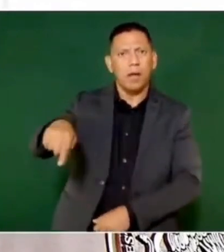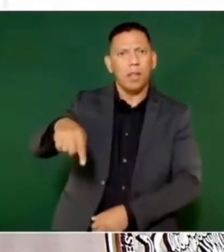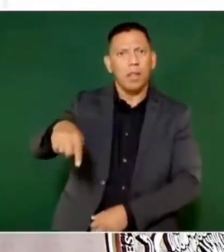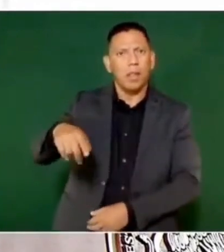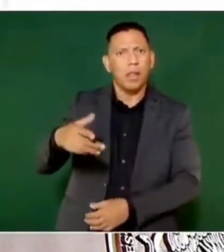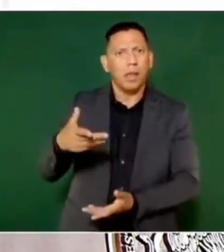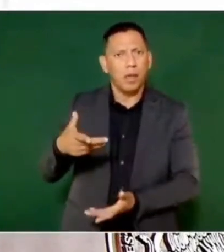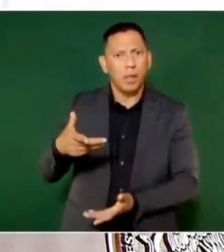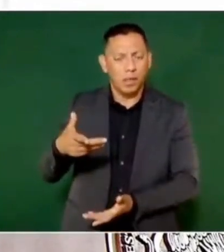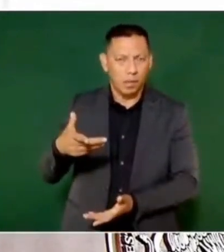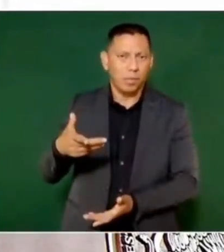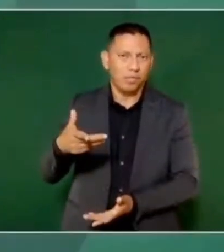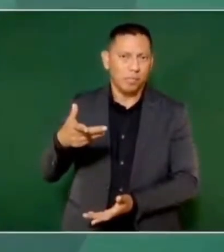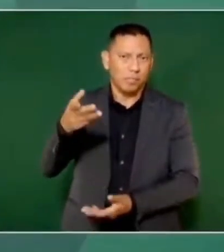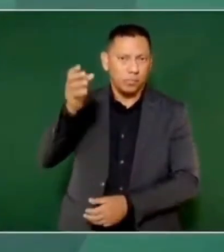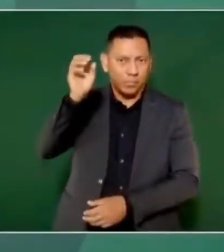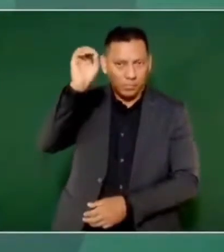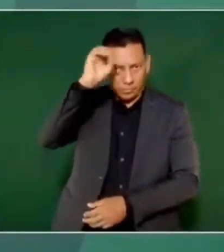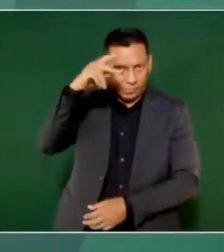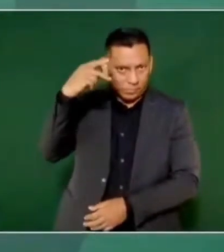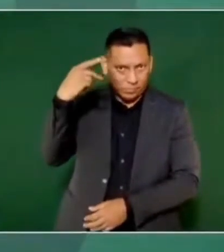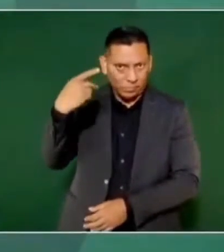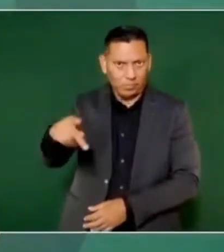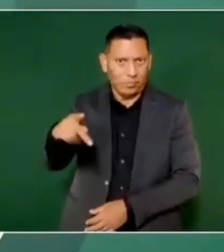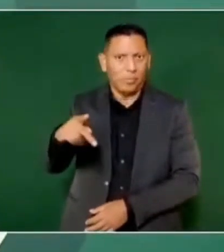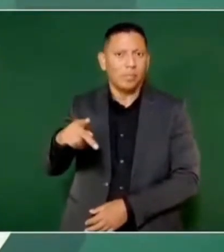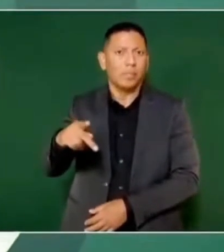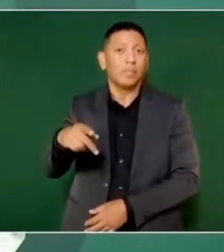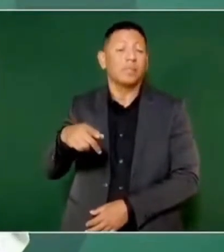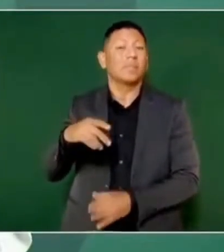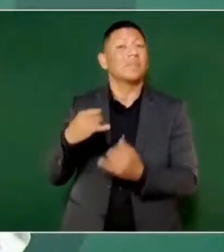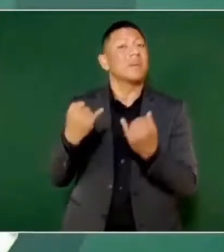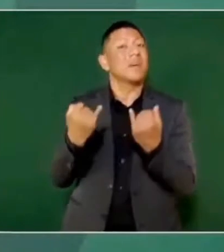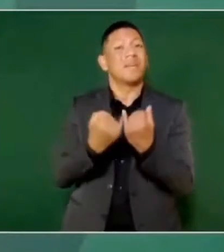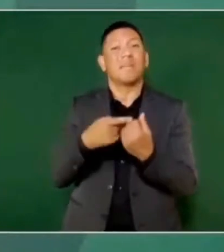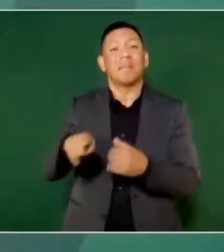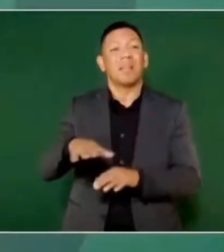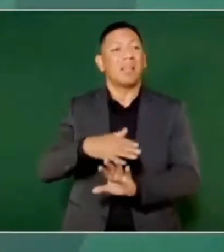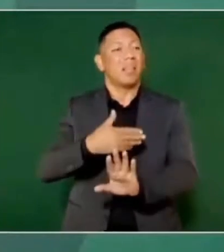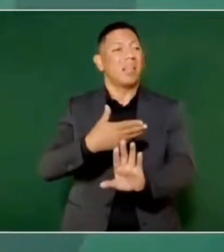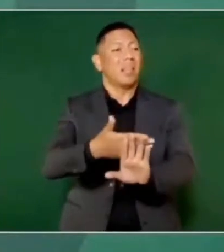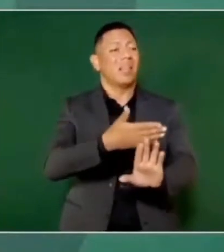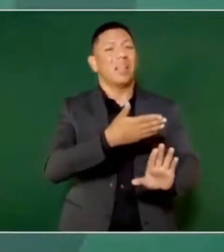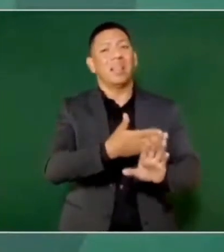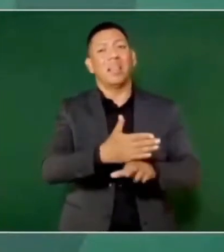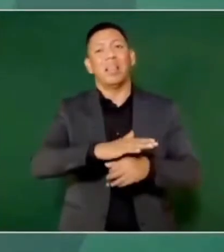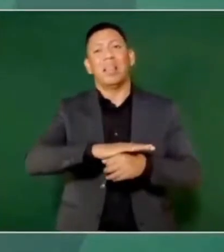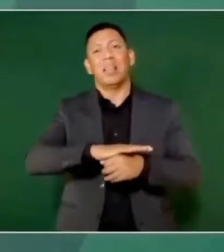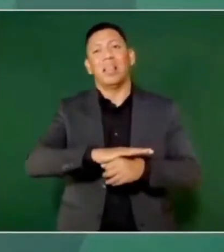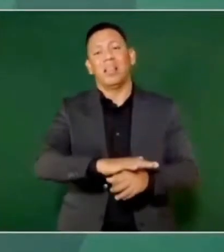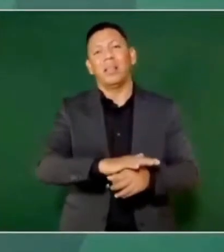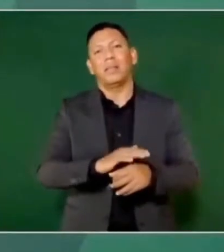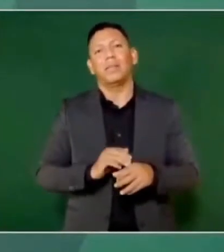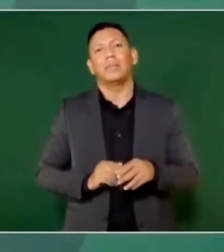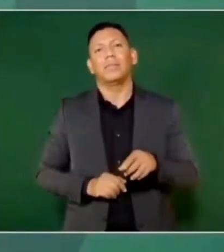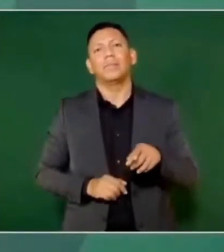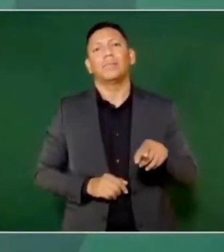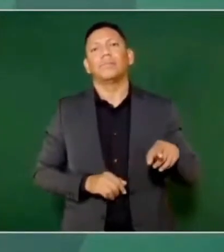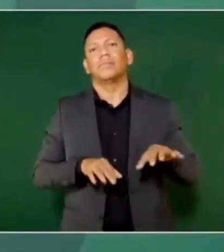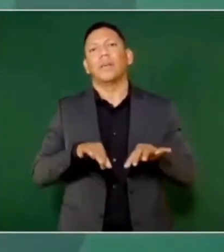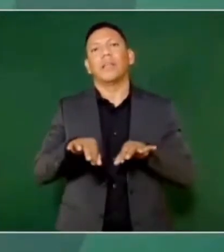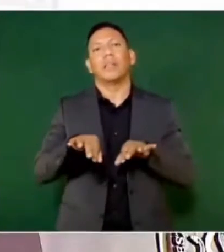y también son los que más desprestigian al noble oficio del